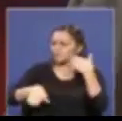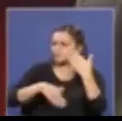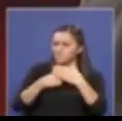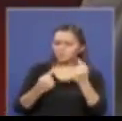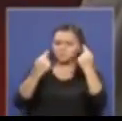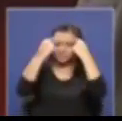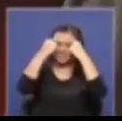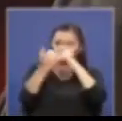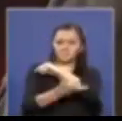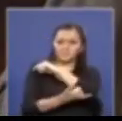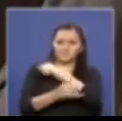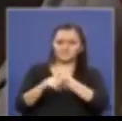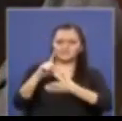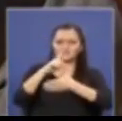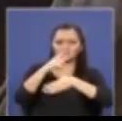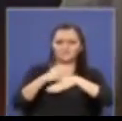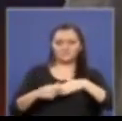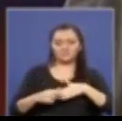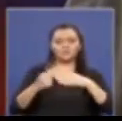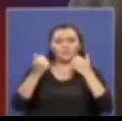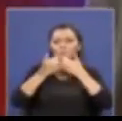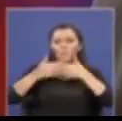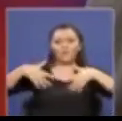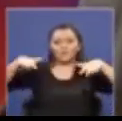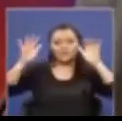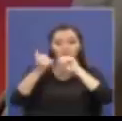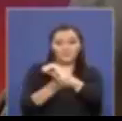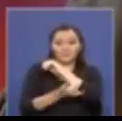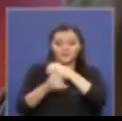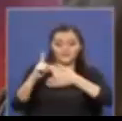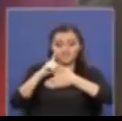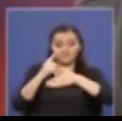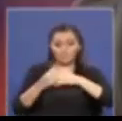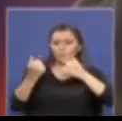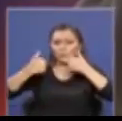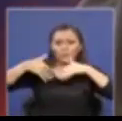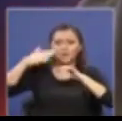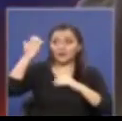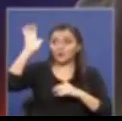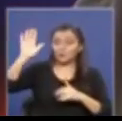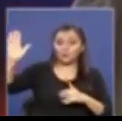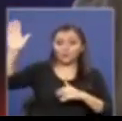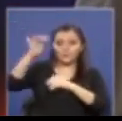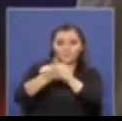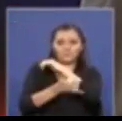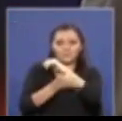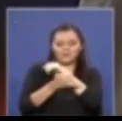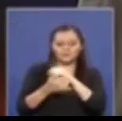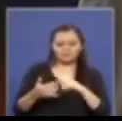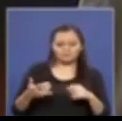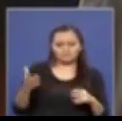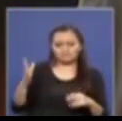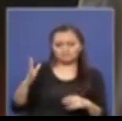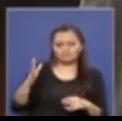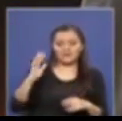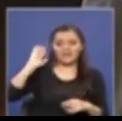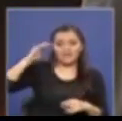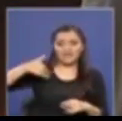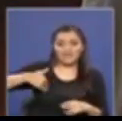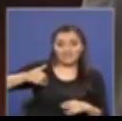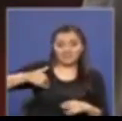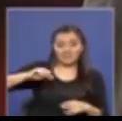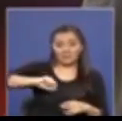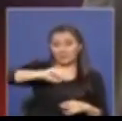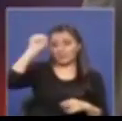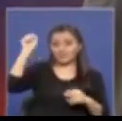cualquier país latinoamericano. Y para cualquier país latinoamericano o cualquier país europeo, ¿no? Ganarle a Argentina en Buenos